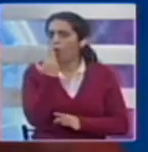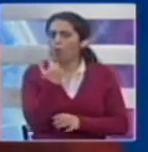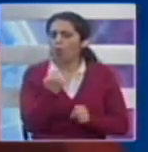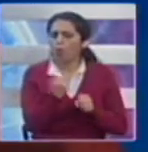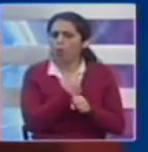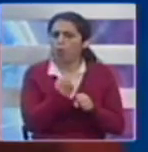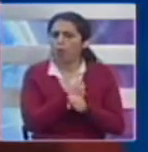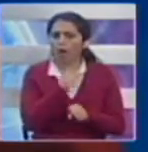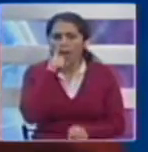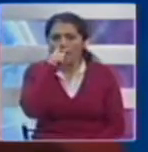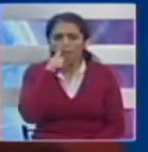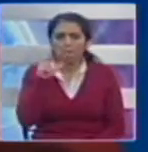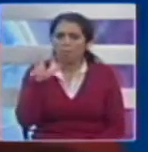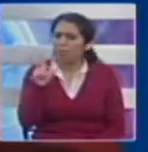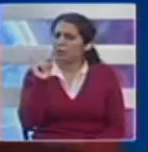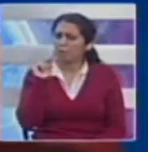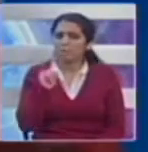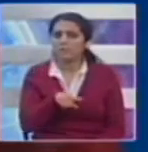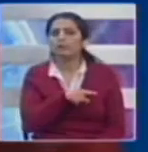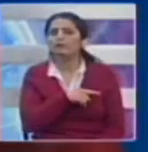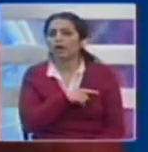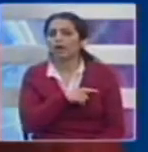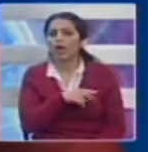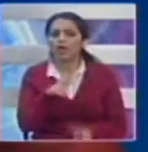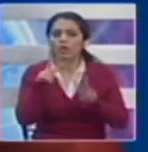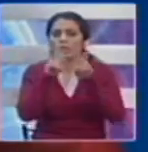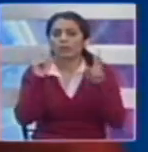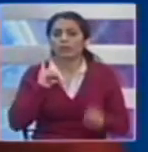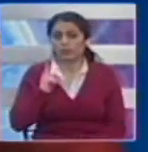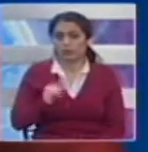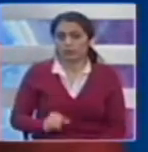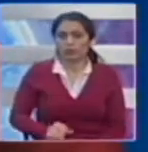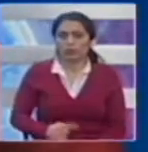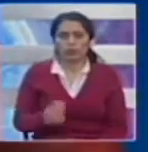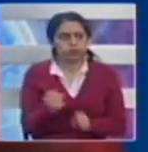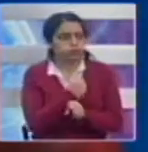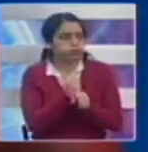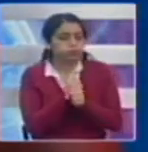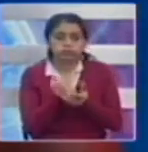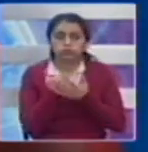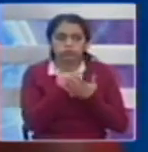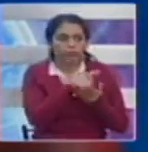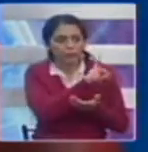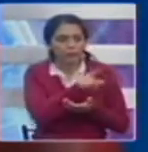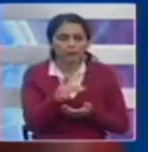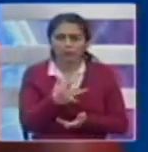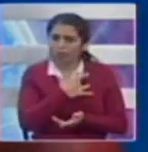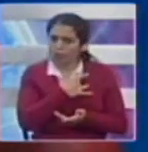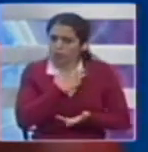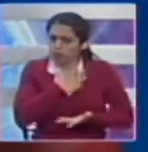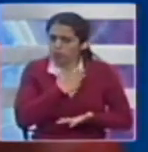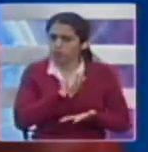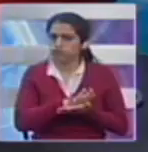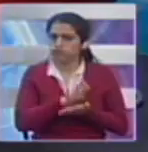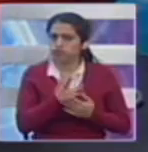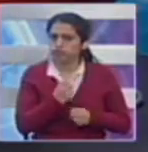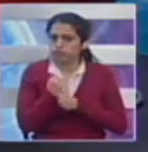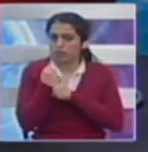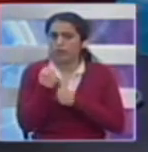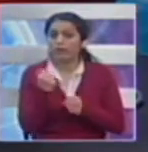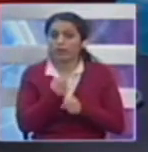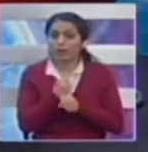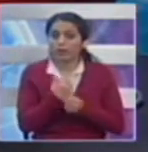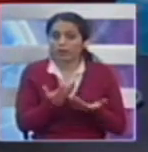donde más de 2.000 pertenecen al área de la salud. Entonces nosotros estamos trabajando para darle seguridad y estabilidad a nuestra gente. Pero eso